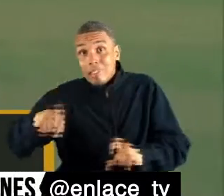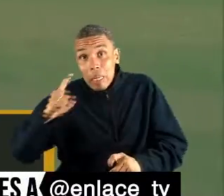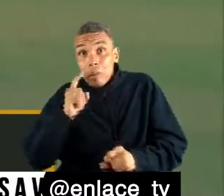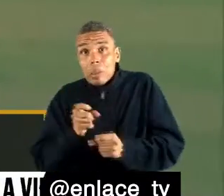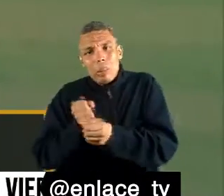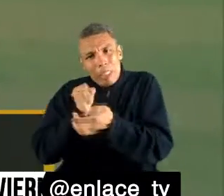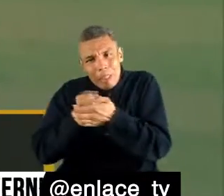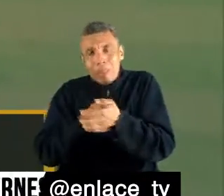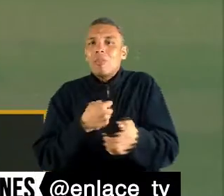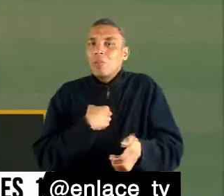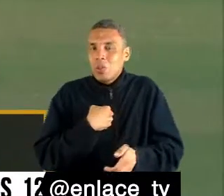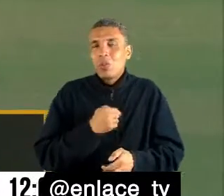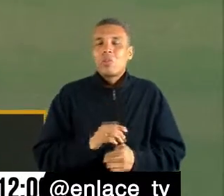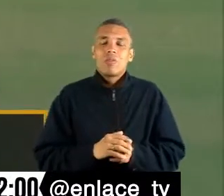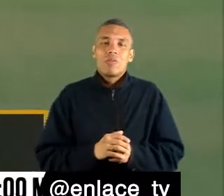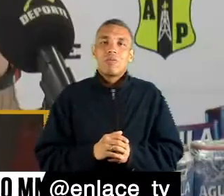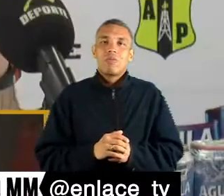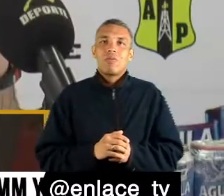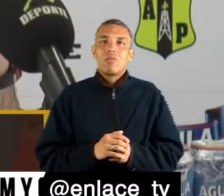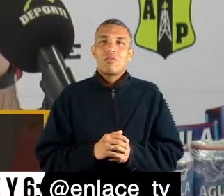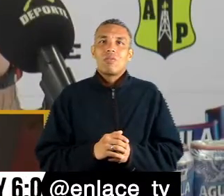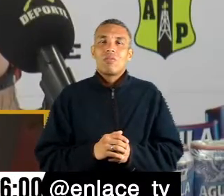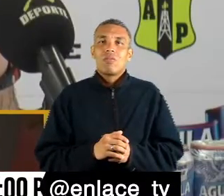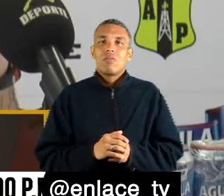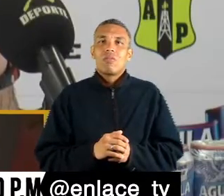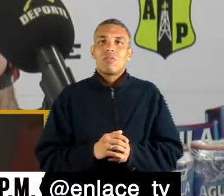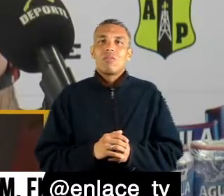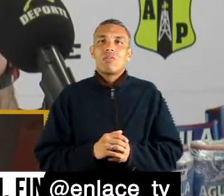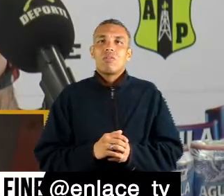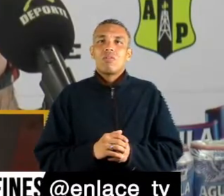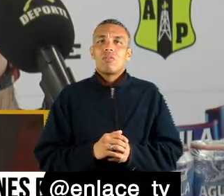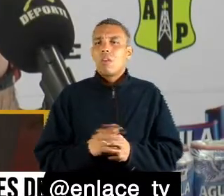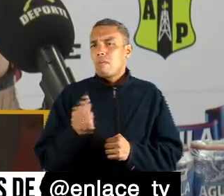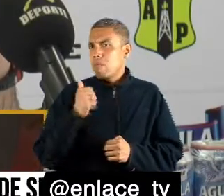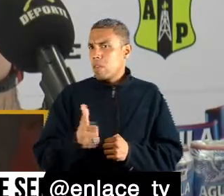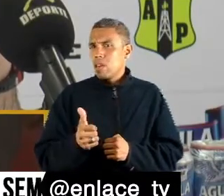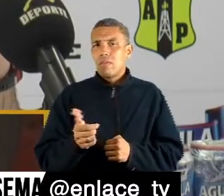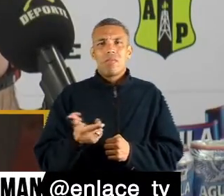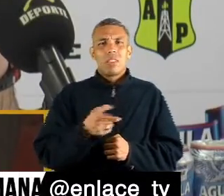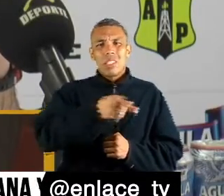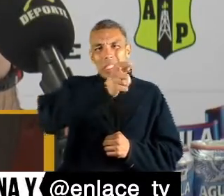pero suena a cajón, pero mérito absoluto de la